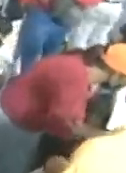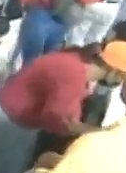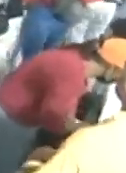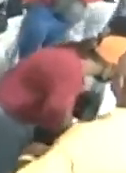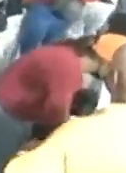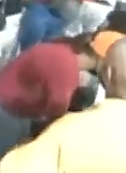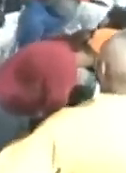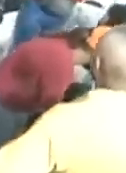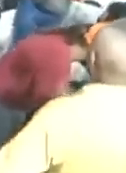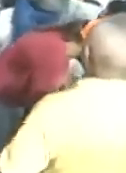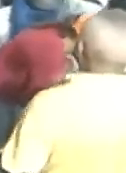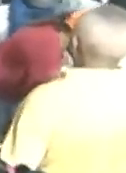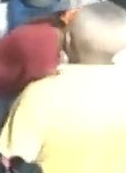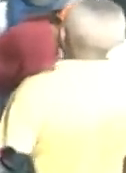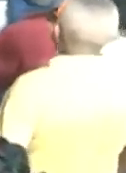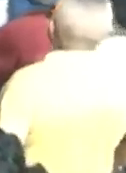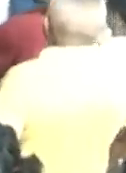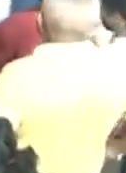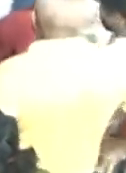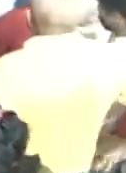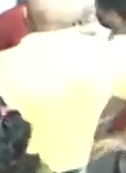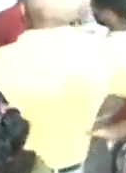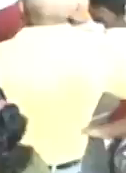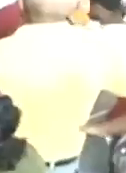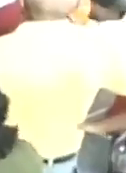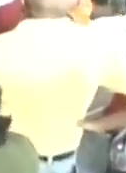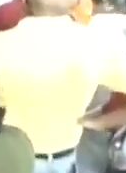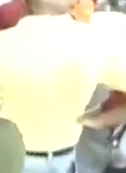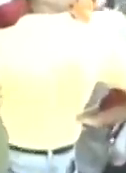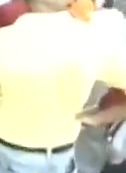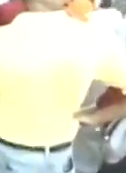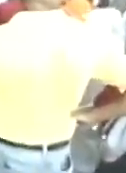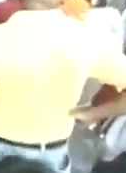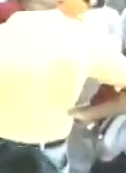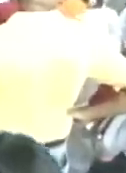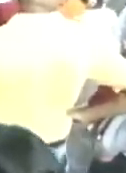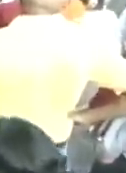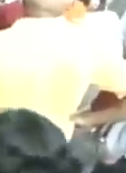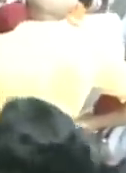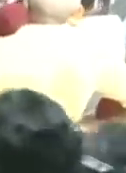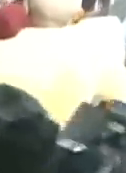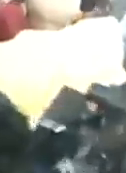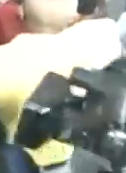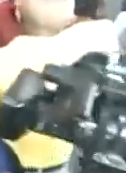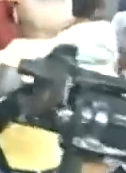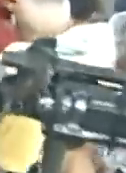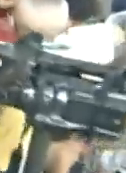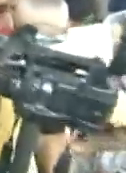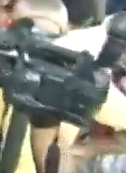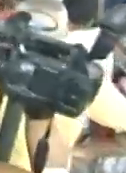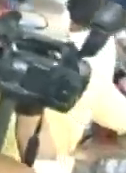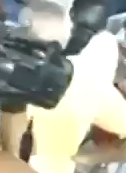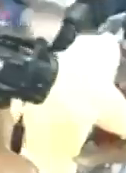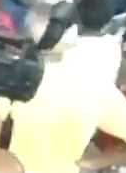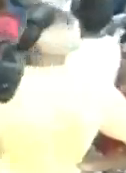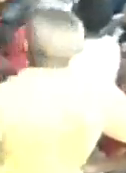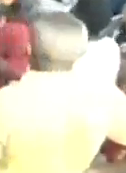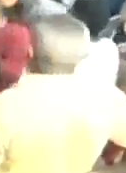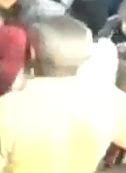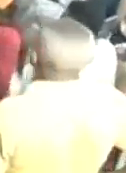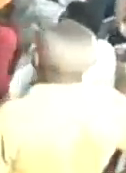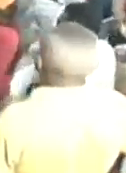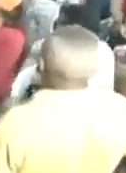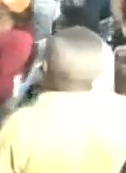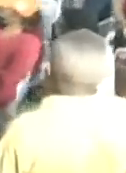cuándo ah de trabajo donde están expuesto todos los